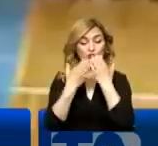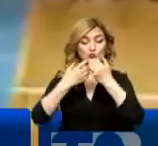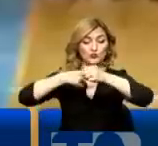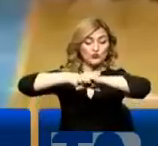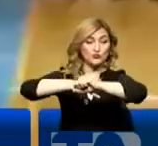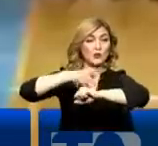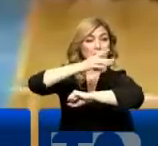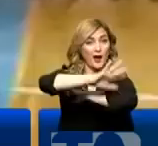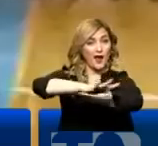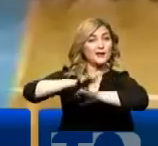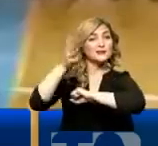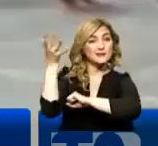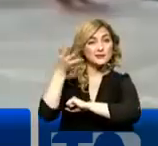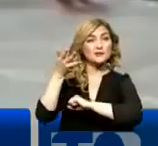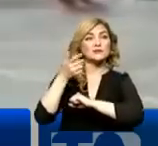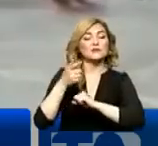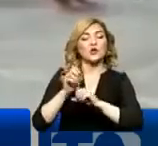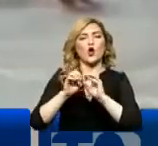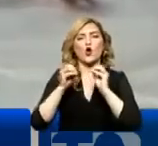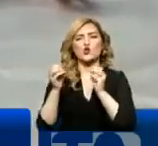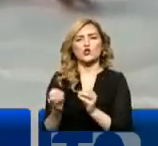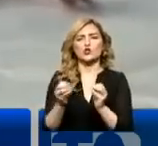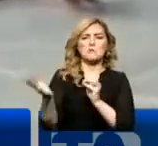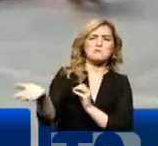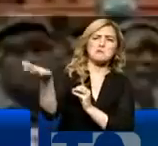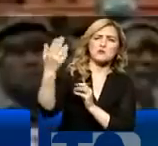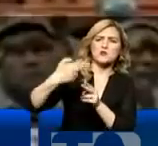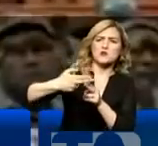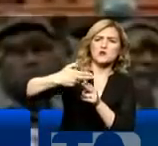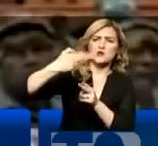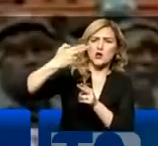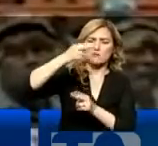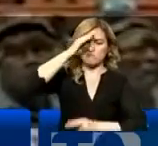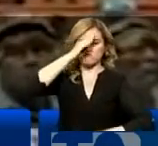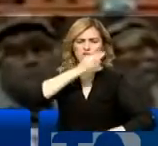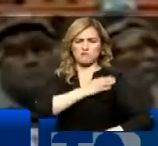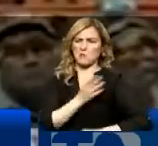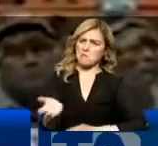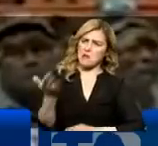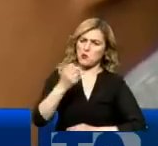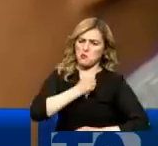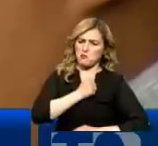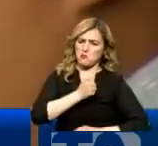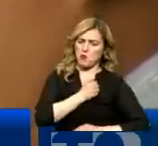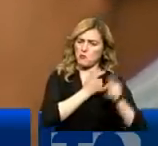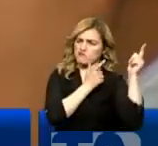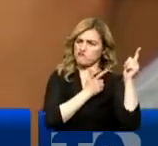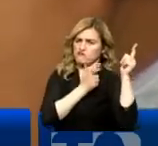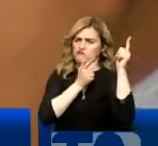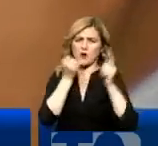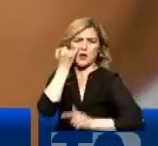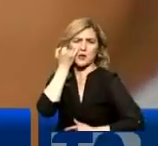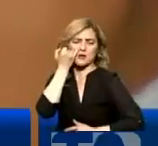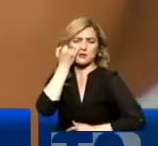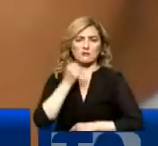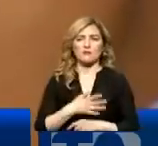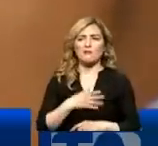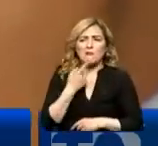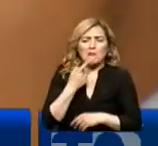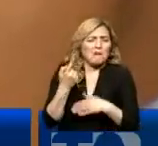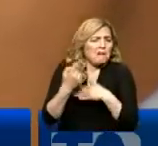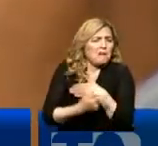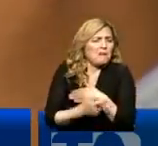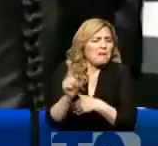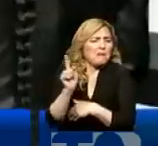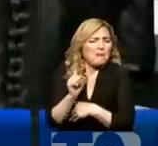en Morona, Santiago, en las que animó a organizar a excombatientes para crear su propio ejército, asegura no haber incurrido en ningún delito